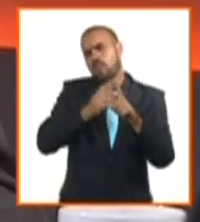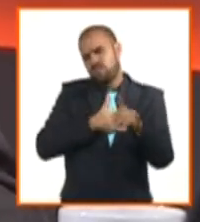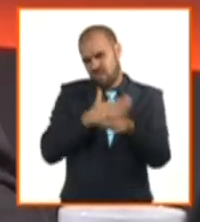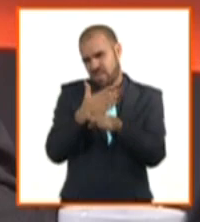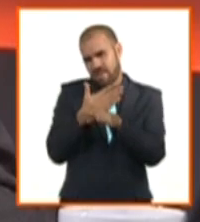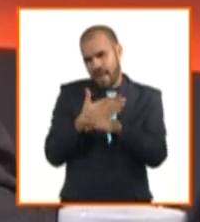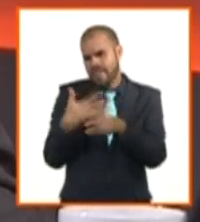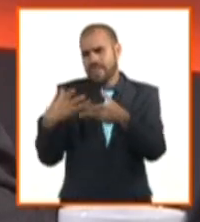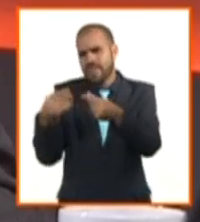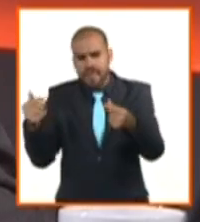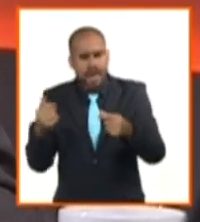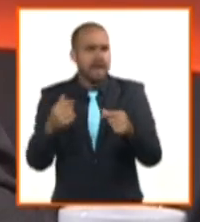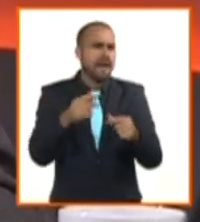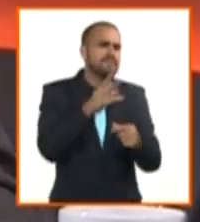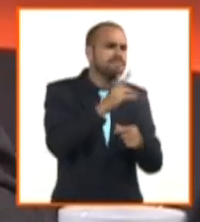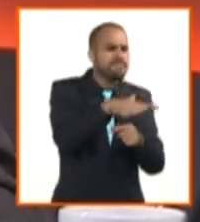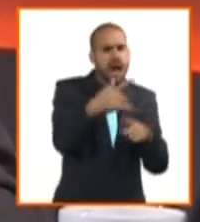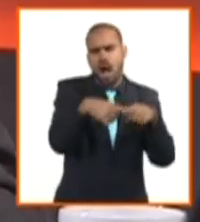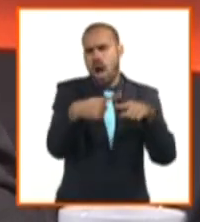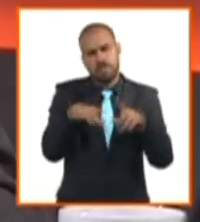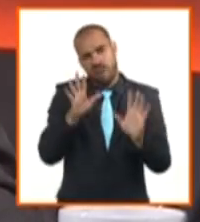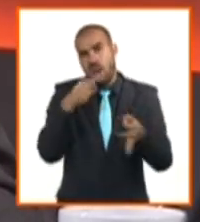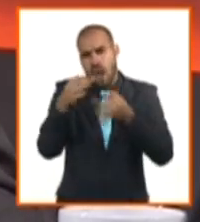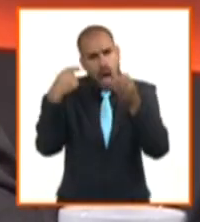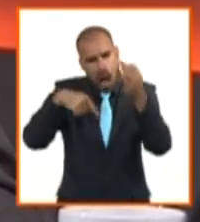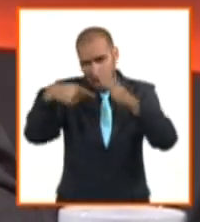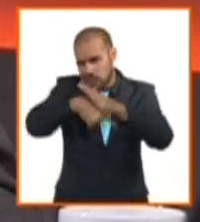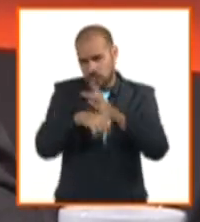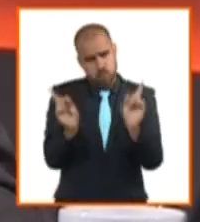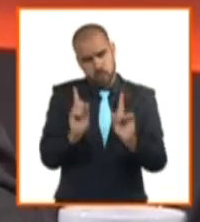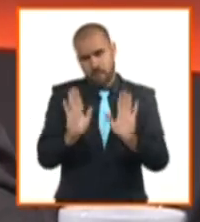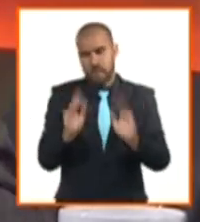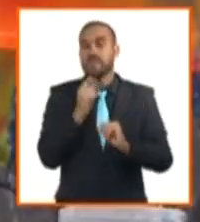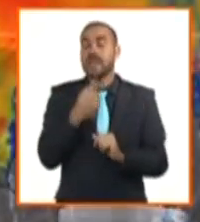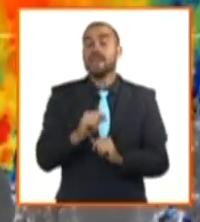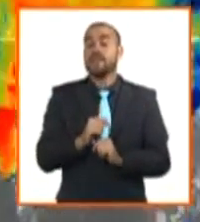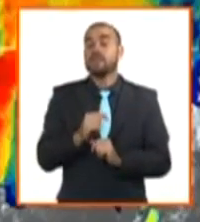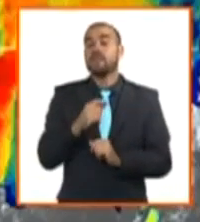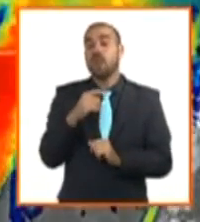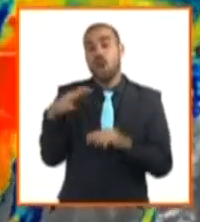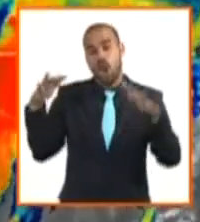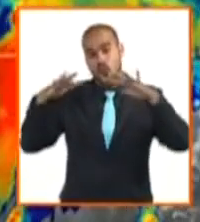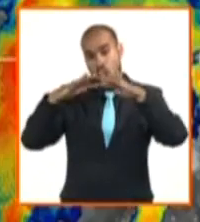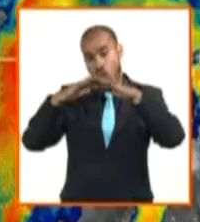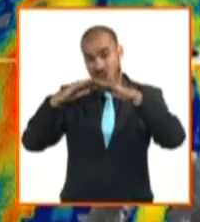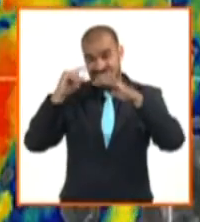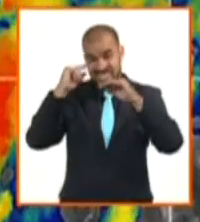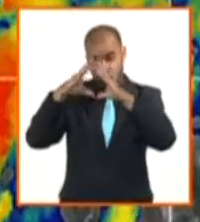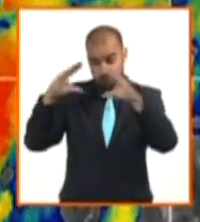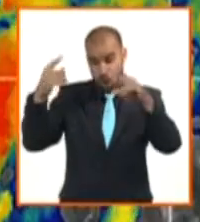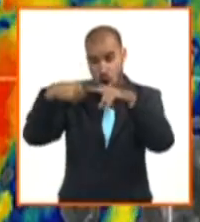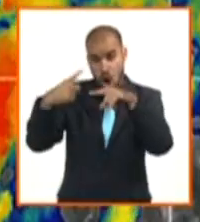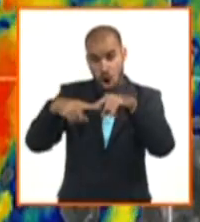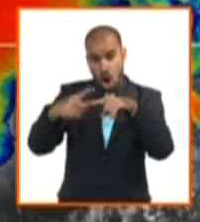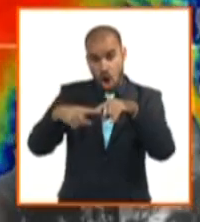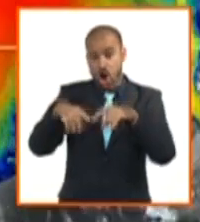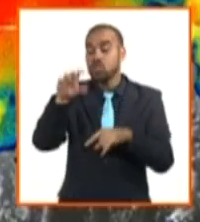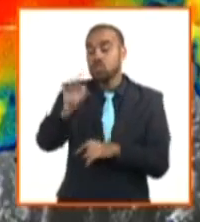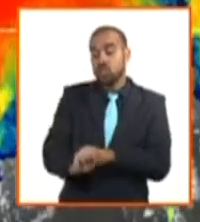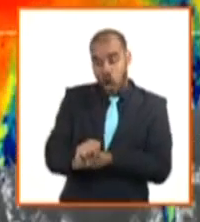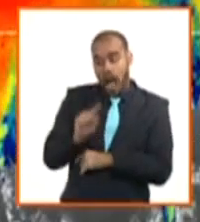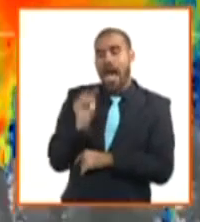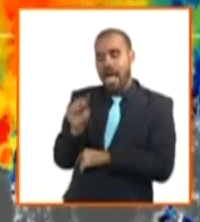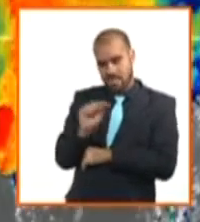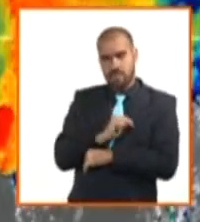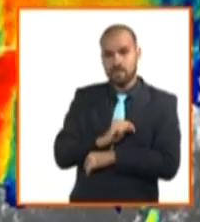por lo tanto al sur de kuwait nubosidad y mientras enuncia el sur de cuba puede de noche crecer puede